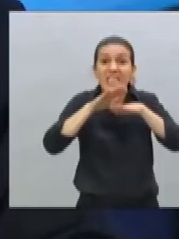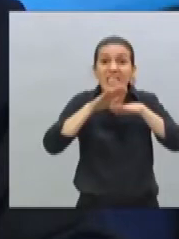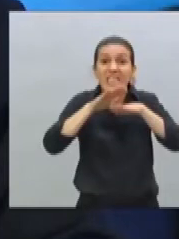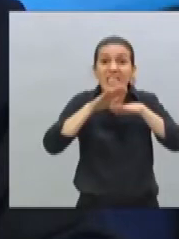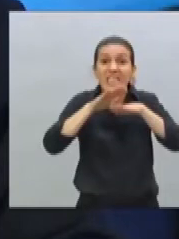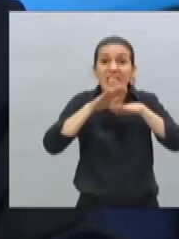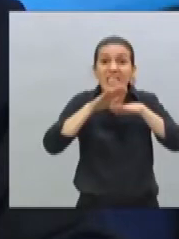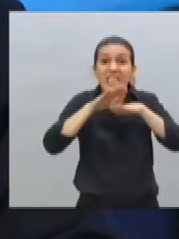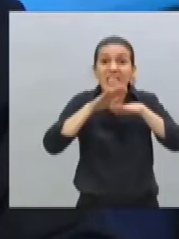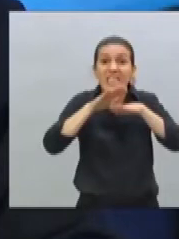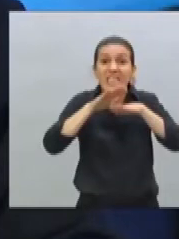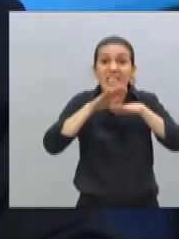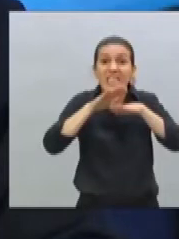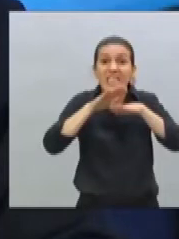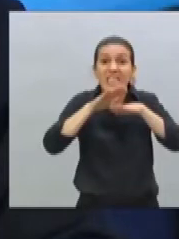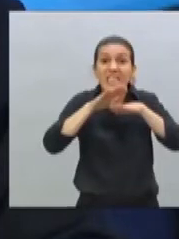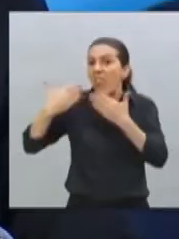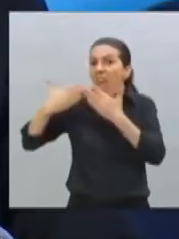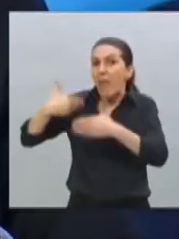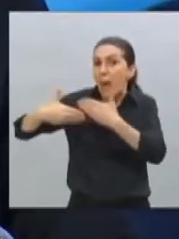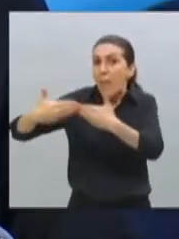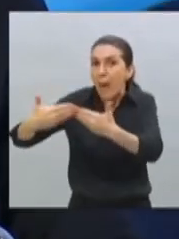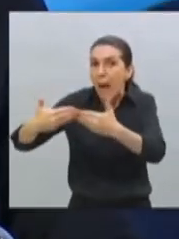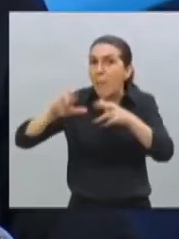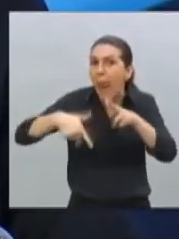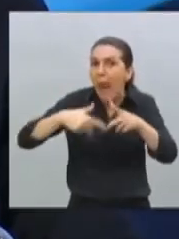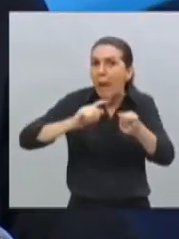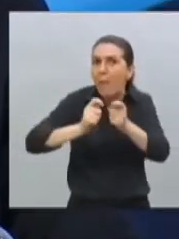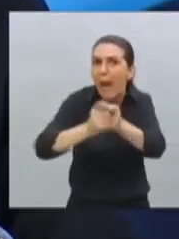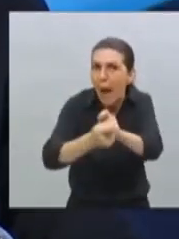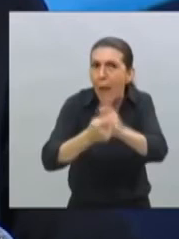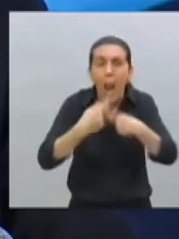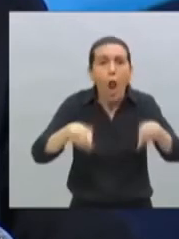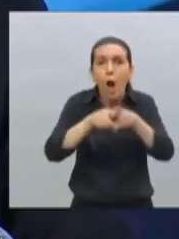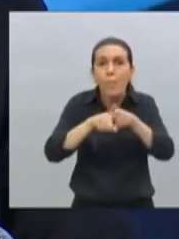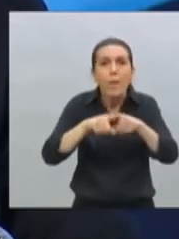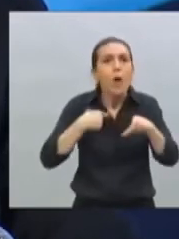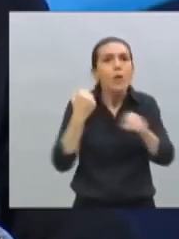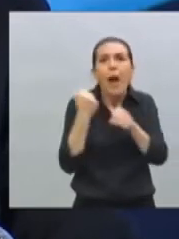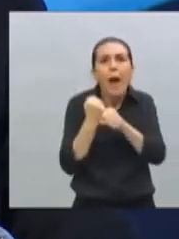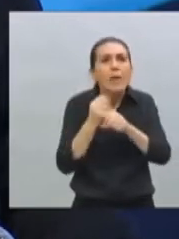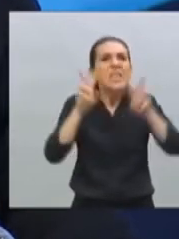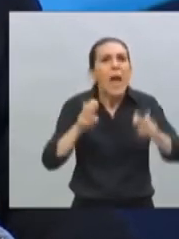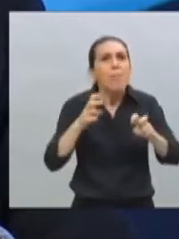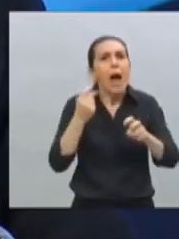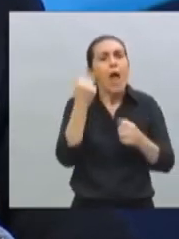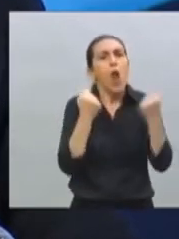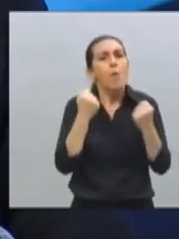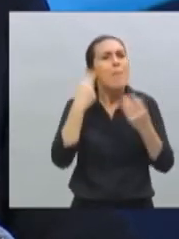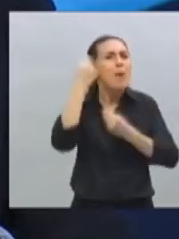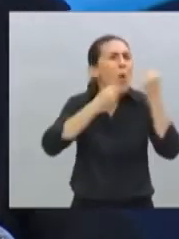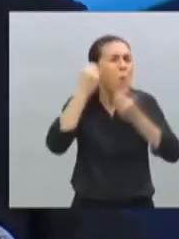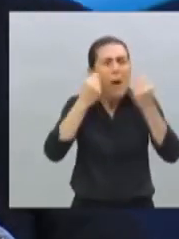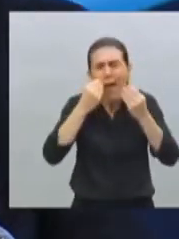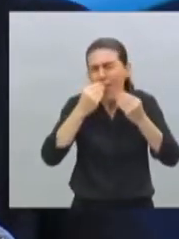de esta situación. Uh-huh. Entonces vuelve a tomar relevancia y está muy relacionado con el federalismo y con la integración